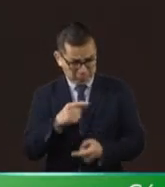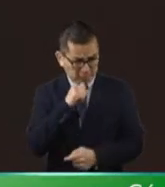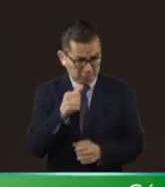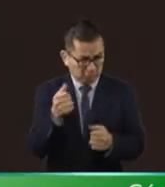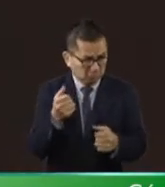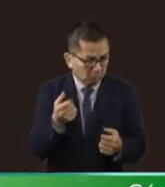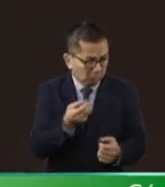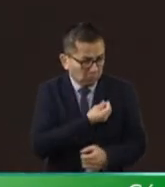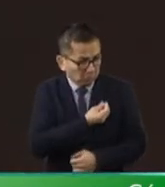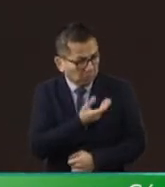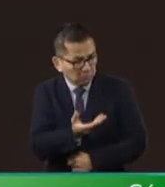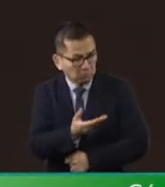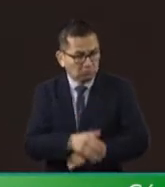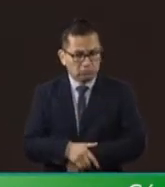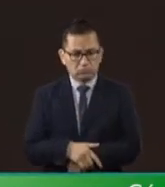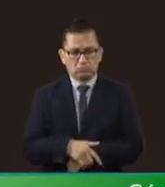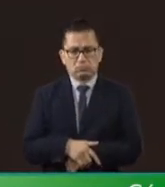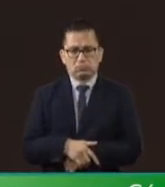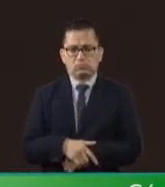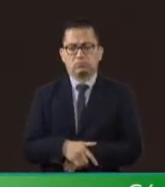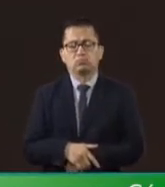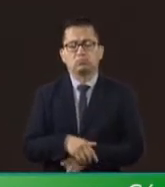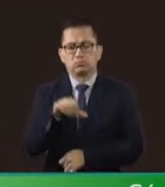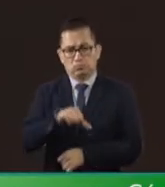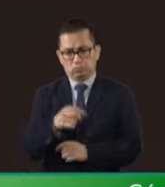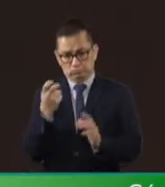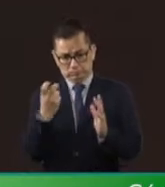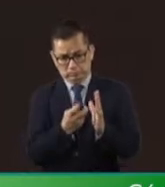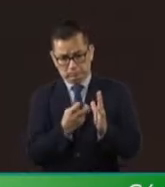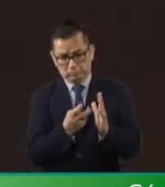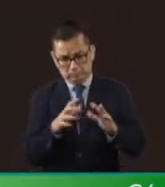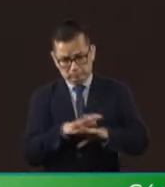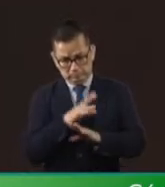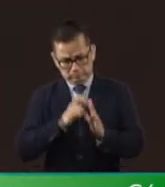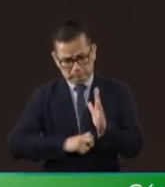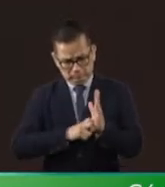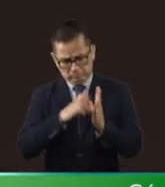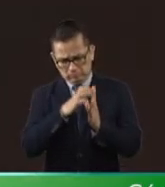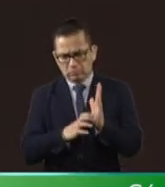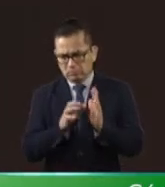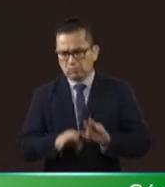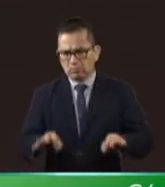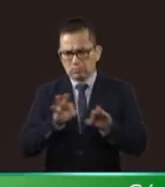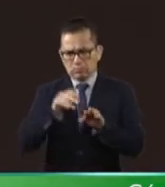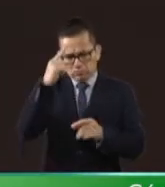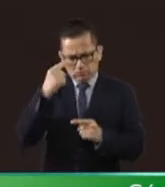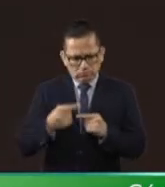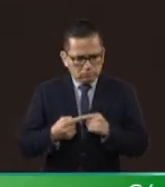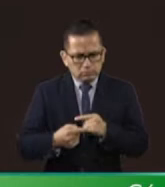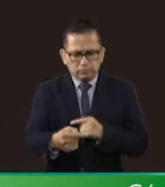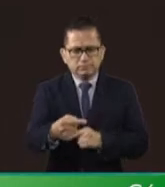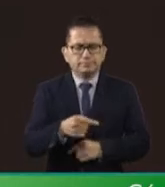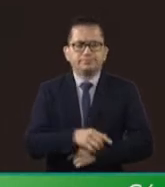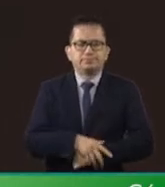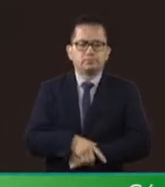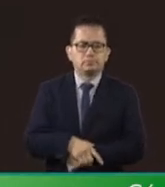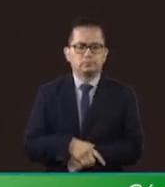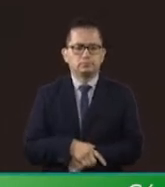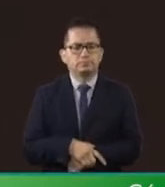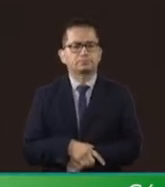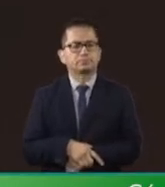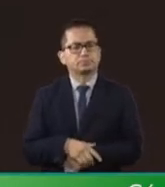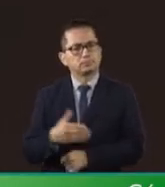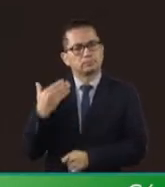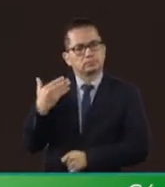que tiene y tendrá un impacto muy importante en esta generación y en las siguientes. En estos últimos meses hemos